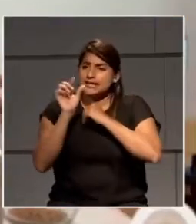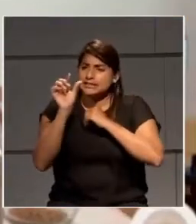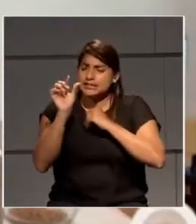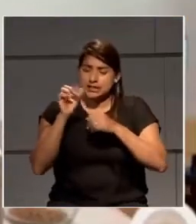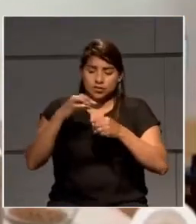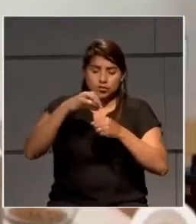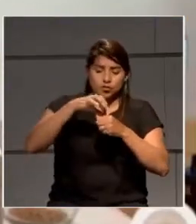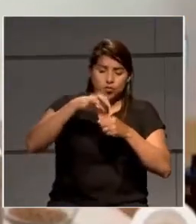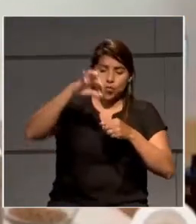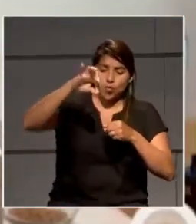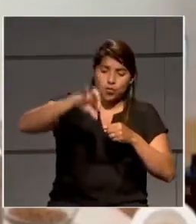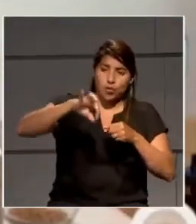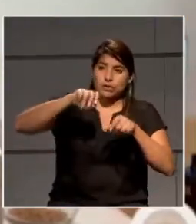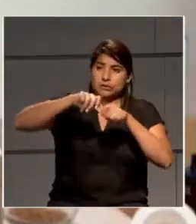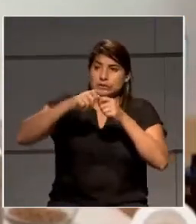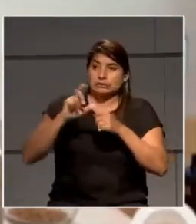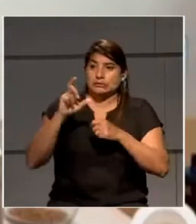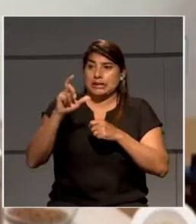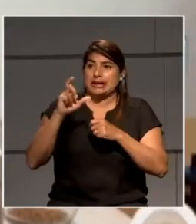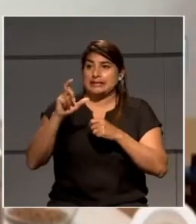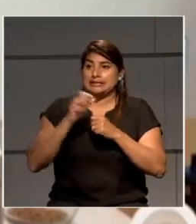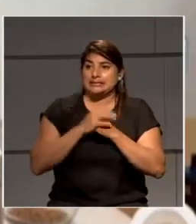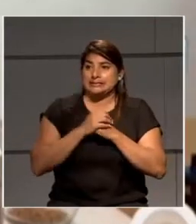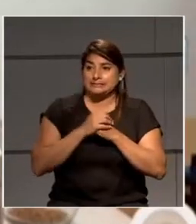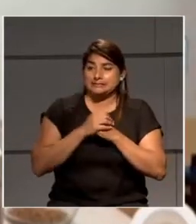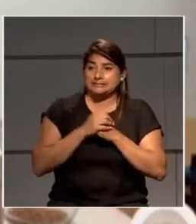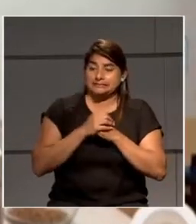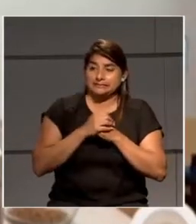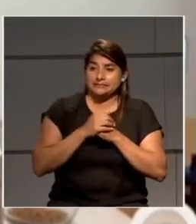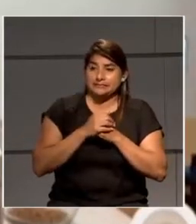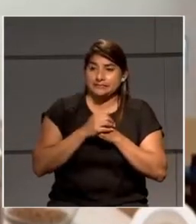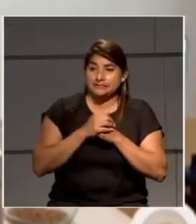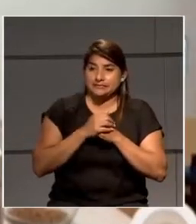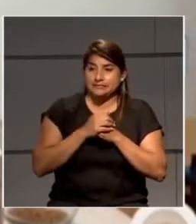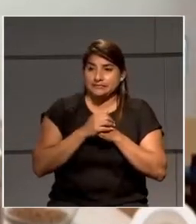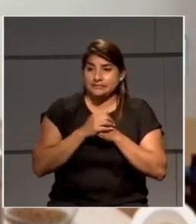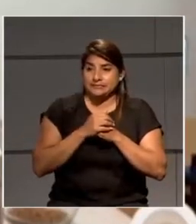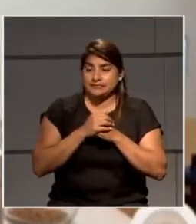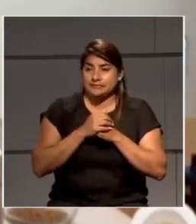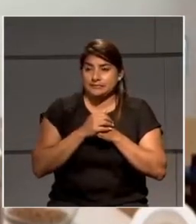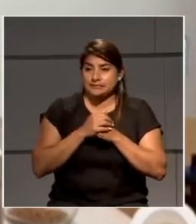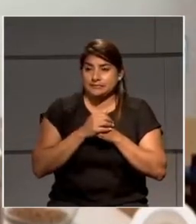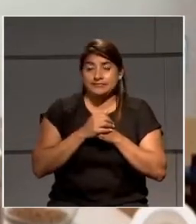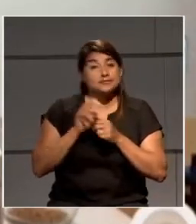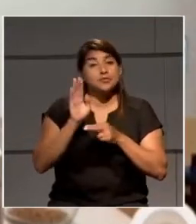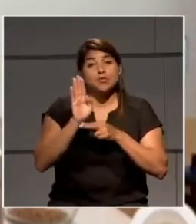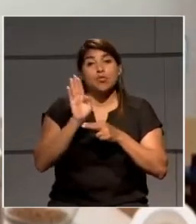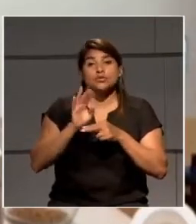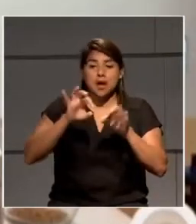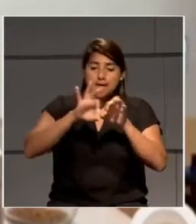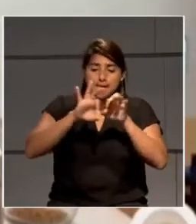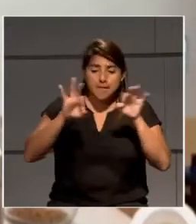parece que vos tenés unos palotototes. Sí, voy a ver qué me encuentro por aquí que me pueda funcionar.